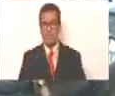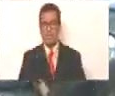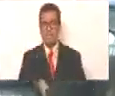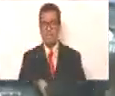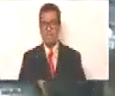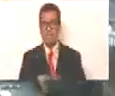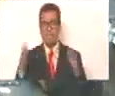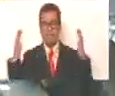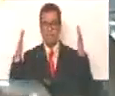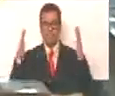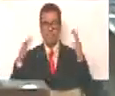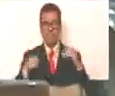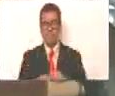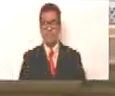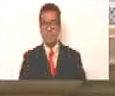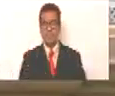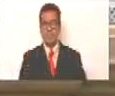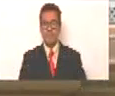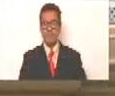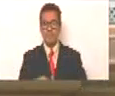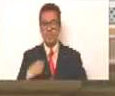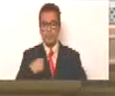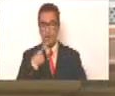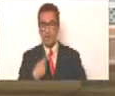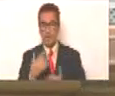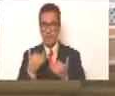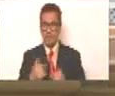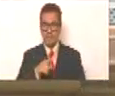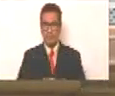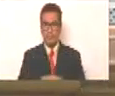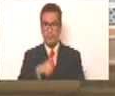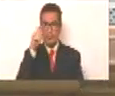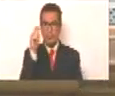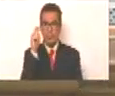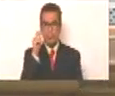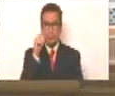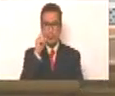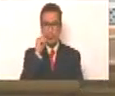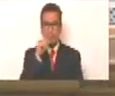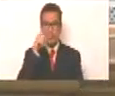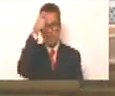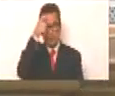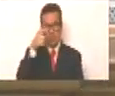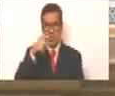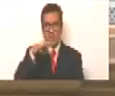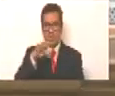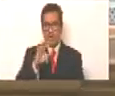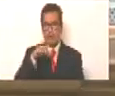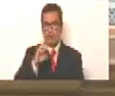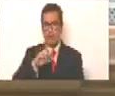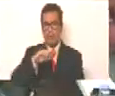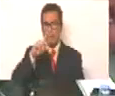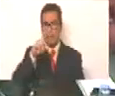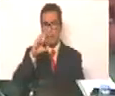Voy a dejar en el derecho de palabra al diputado por el estado Falcón, Fernando Bastida.